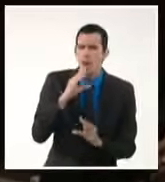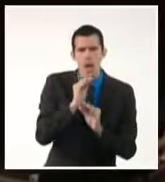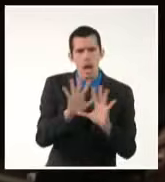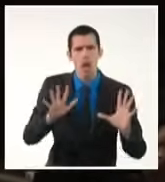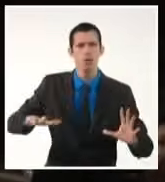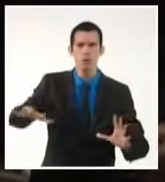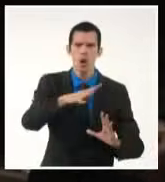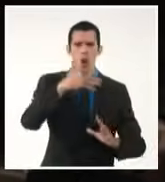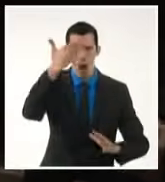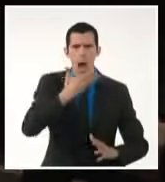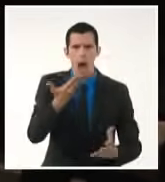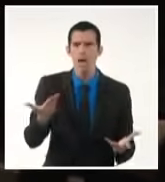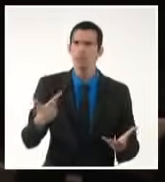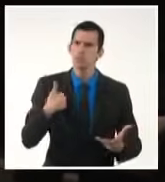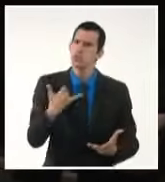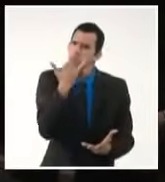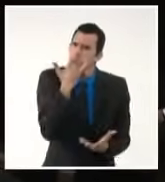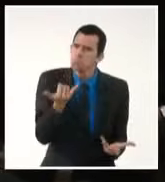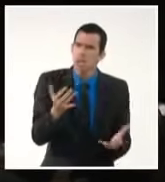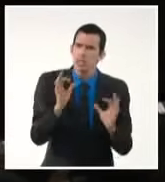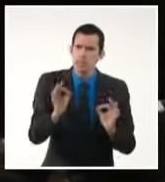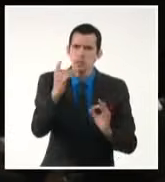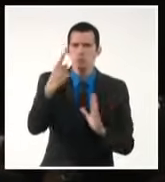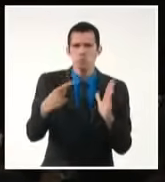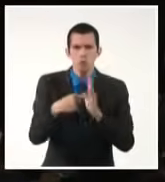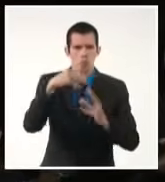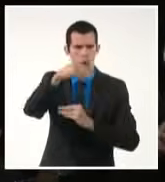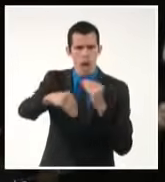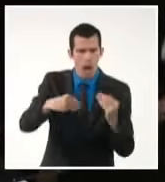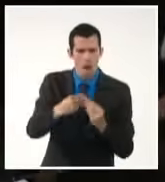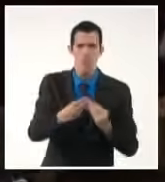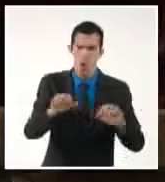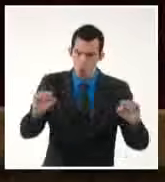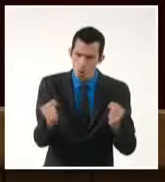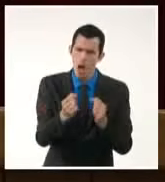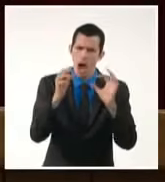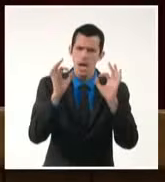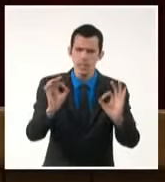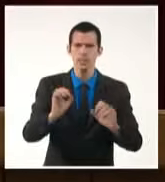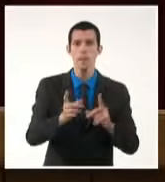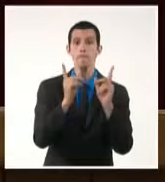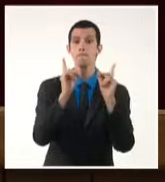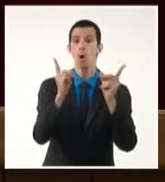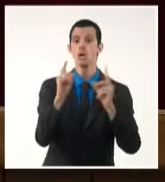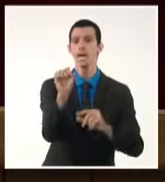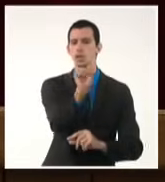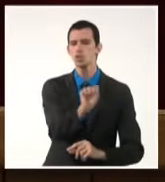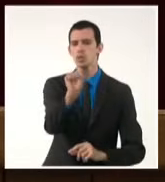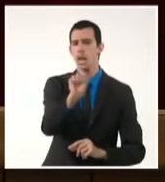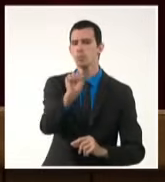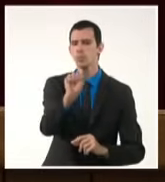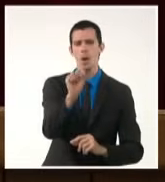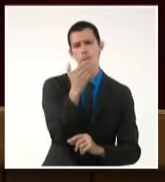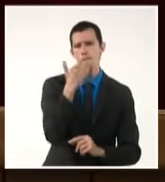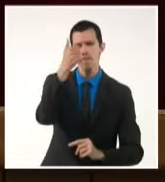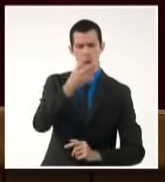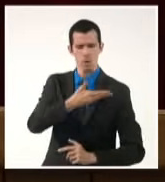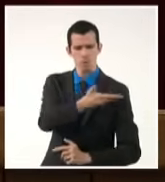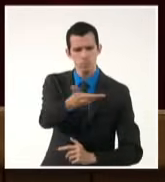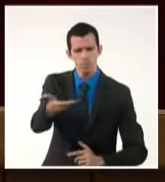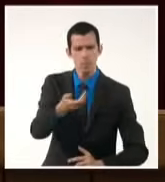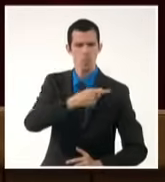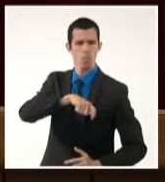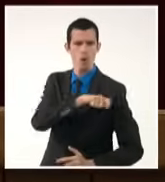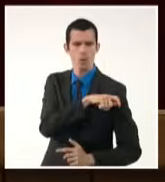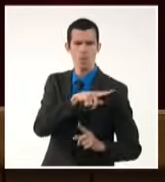pudiese comprometer el futuro de la construcción socialista. Se trata de un pensamiento consolidado desde varios